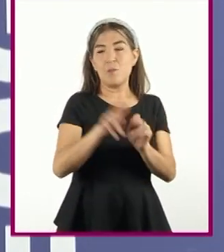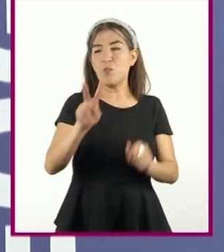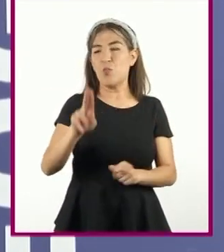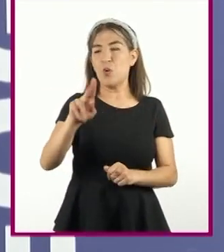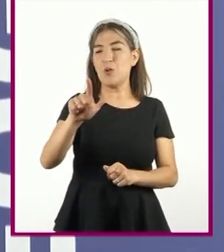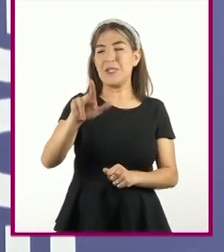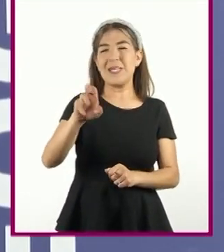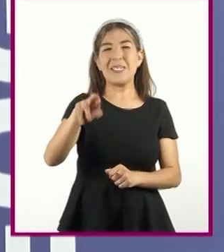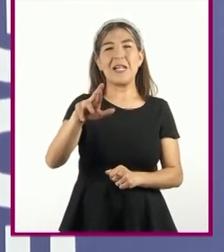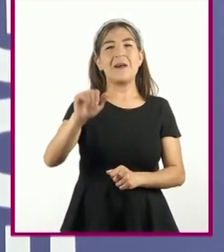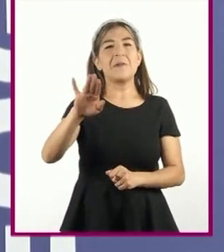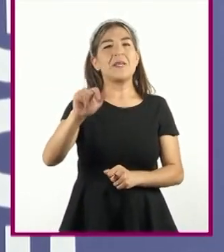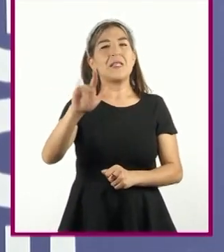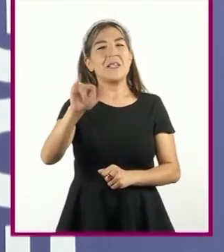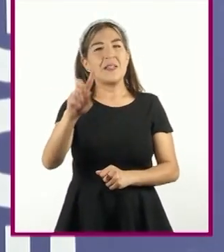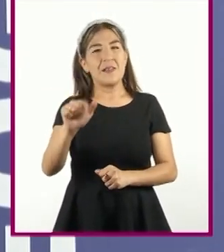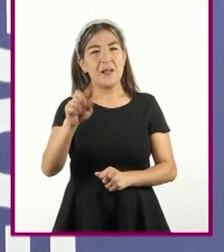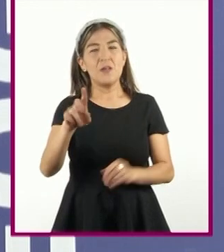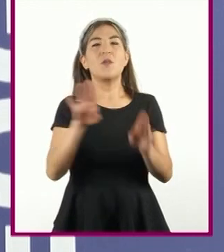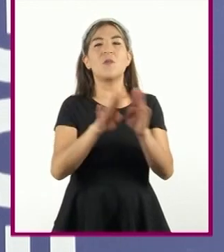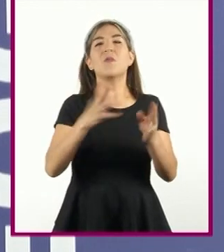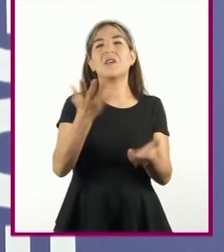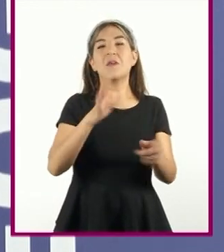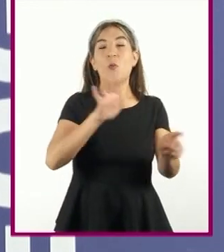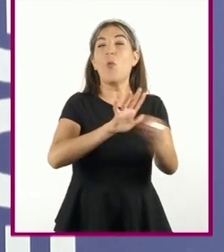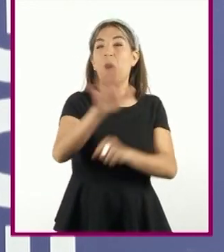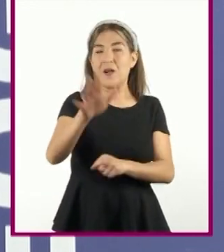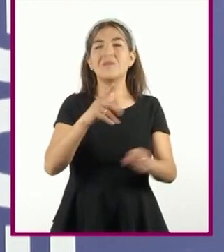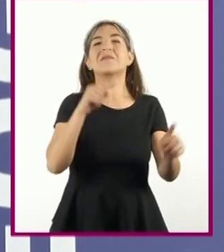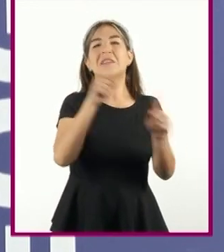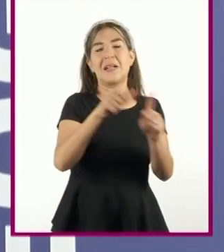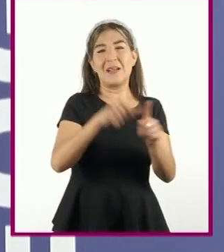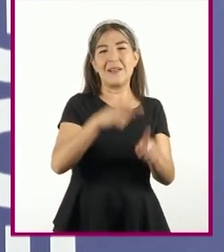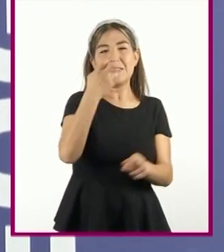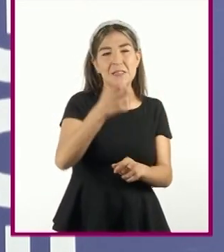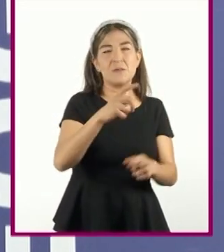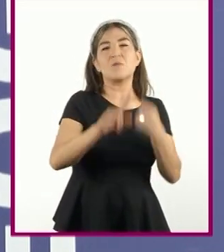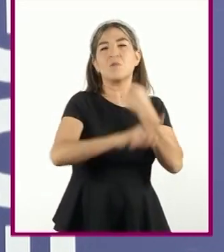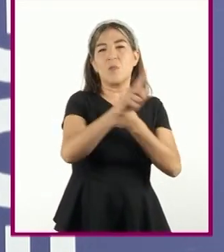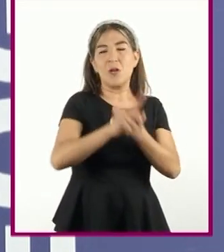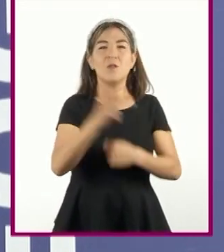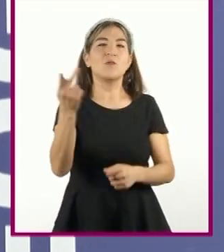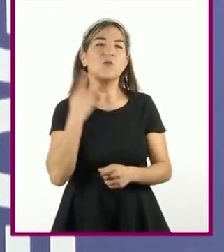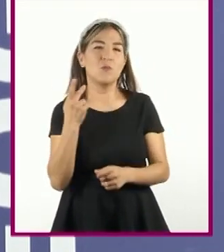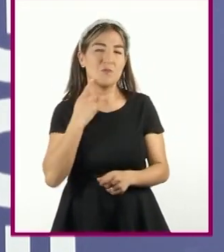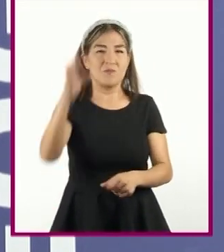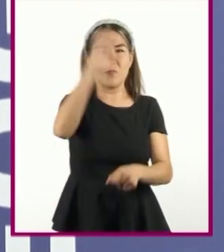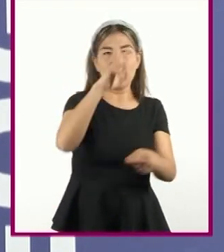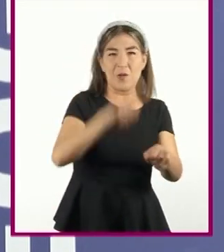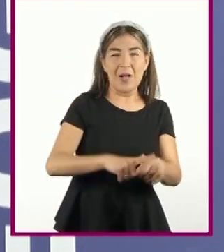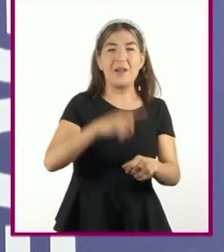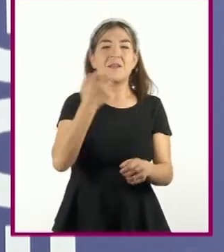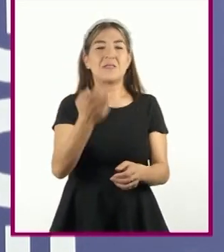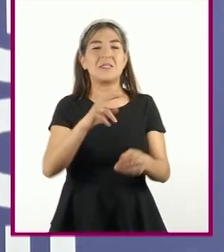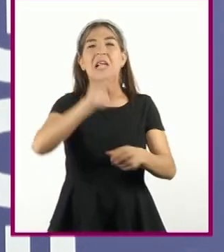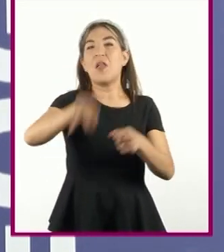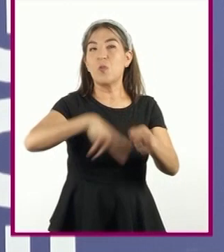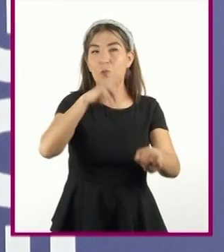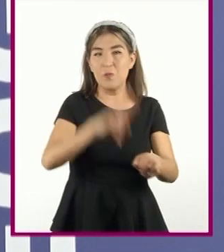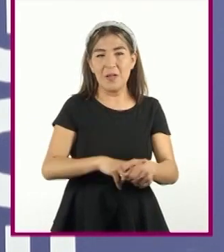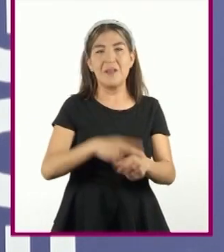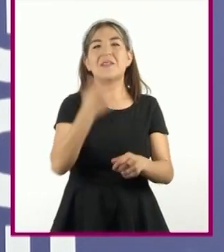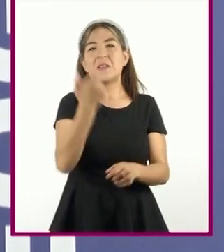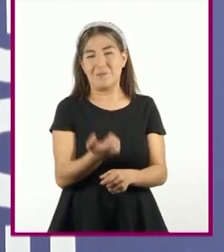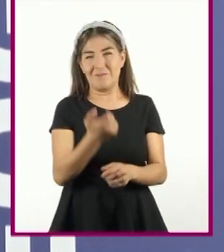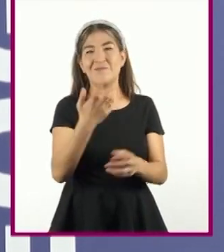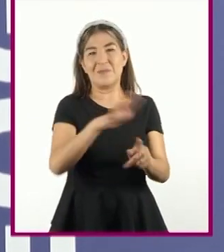incluye aspectos naturales, sociales, económicos, culturales y políticos. Por ejemplo, una población que